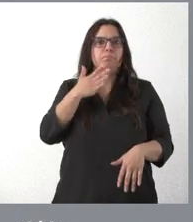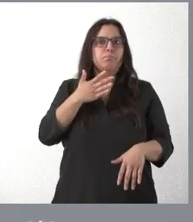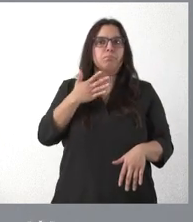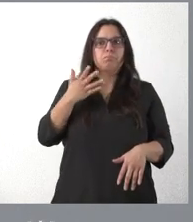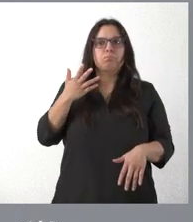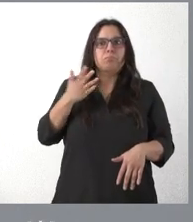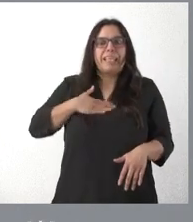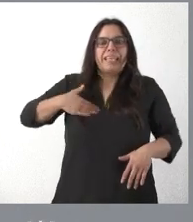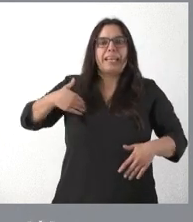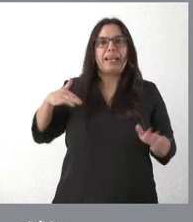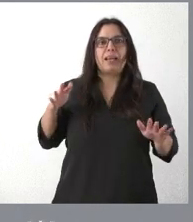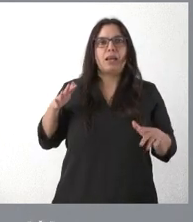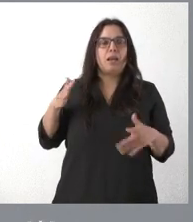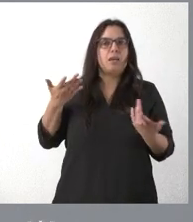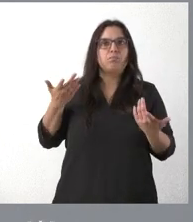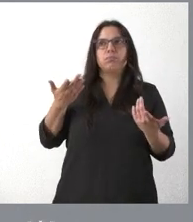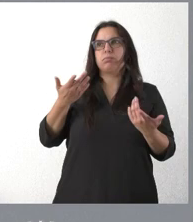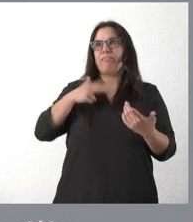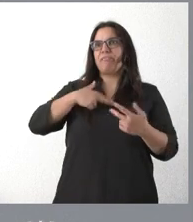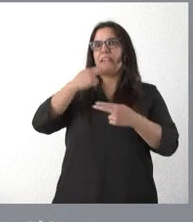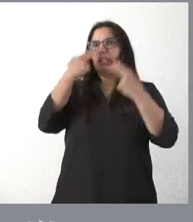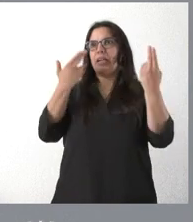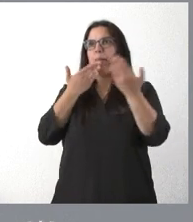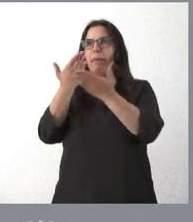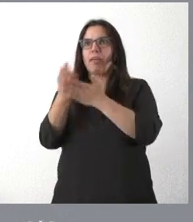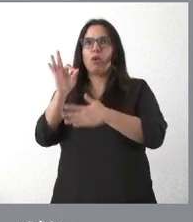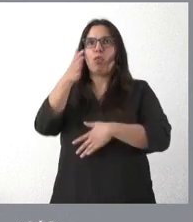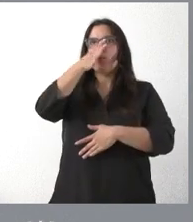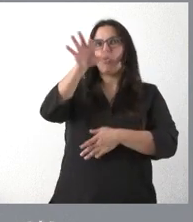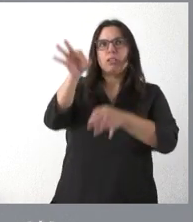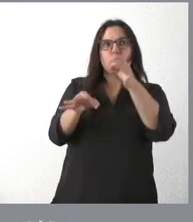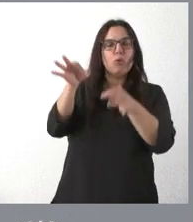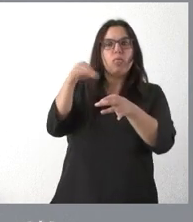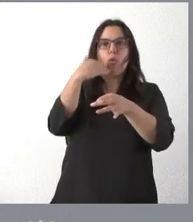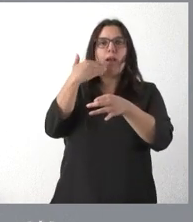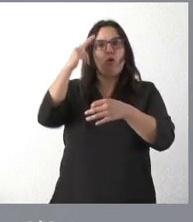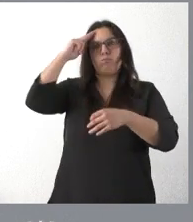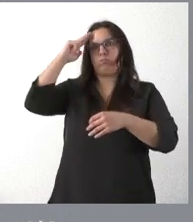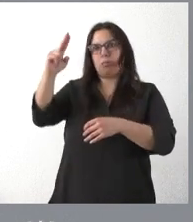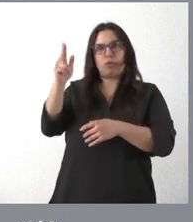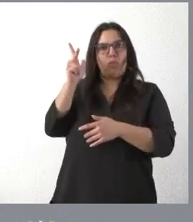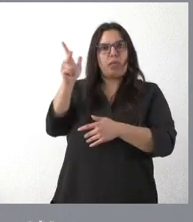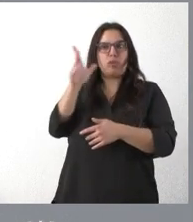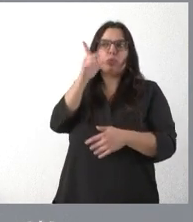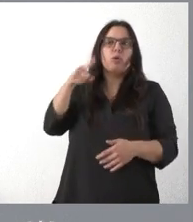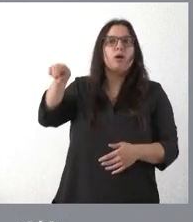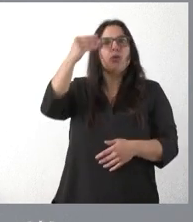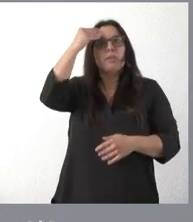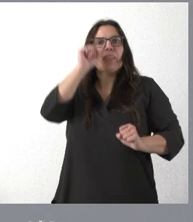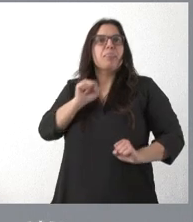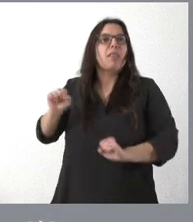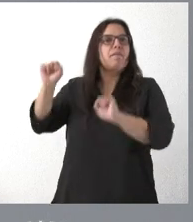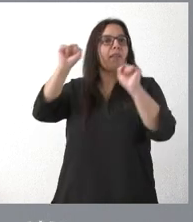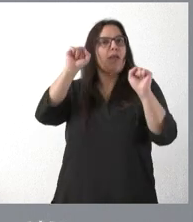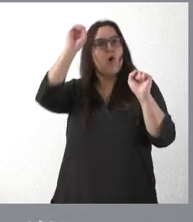el derecho a acudir o a la fiscalía o a los tribunales de justicia en el intento de defender lo que estiman